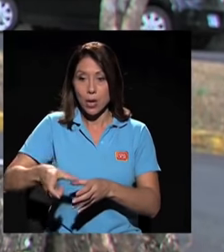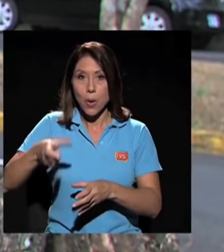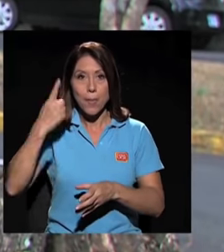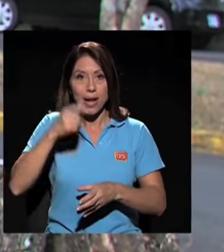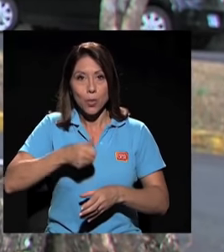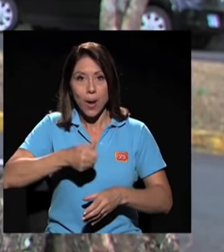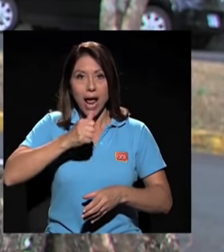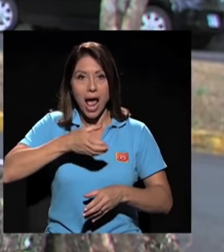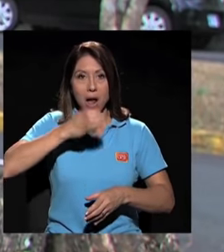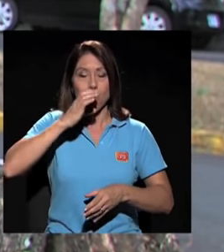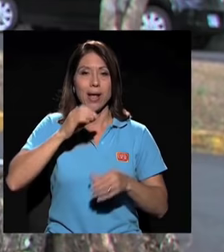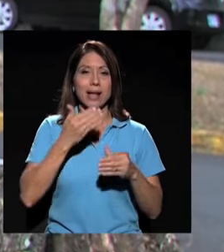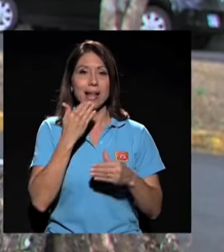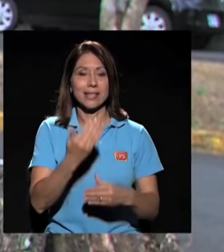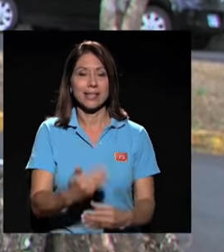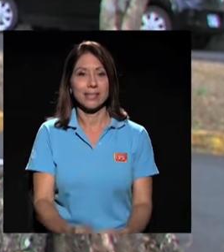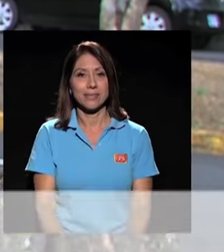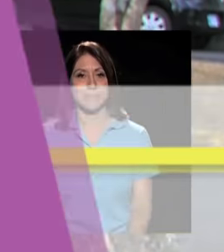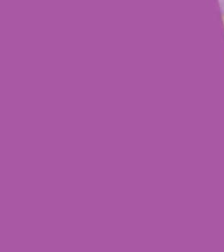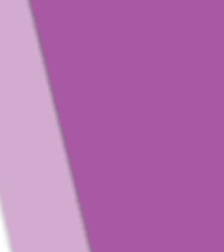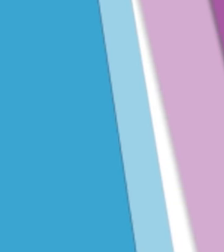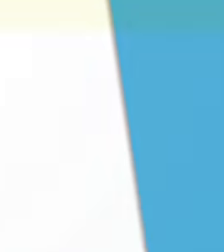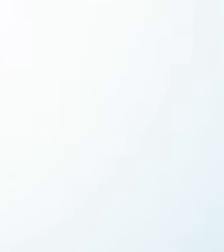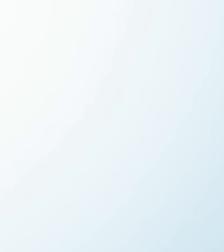agua constantemente Muchísimas